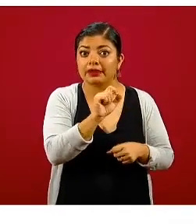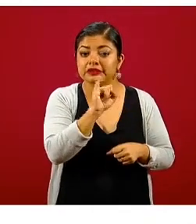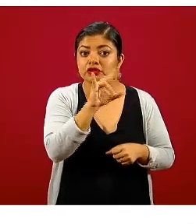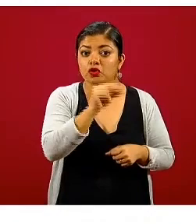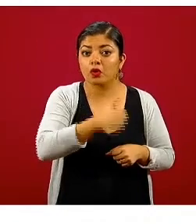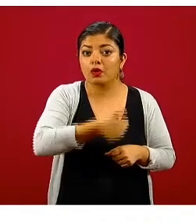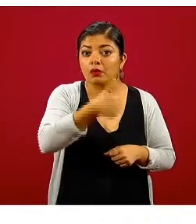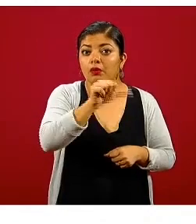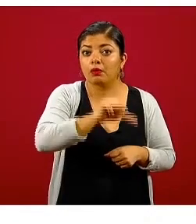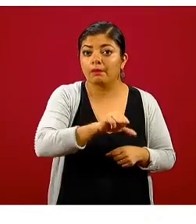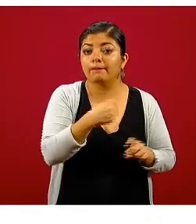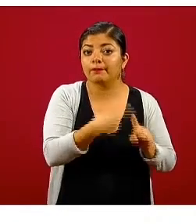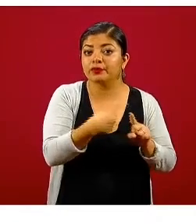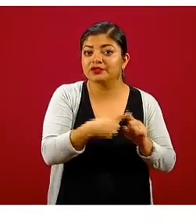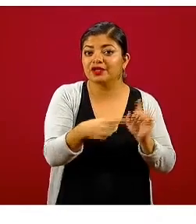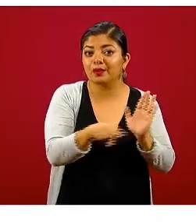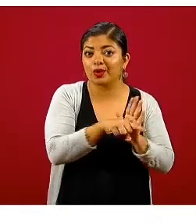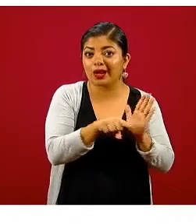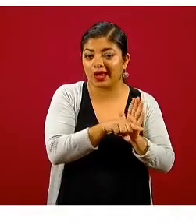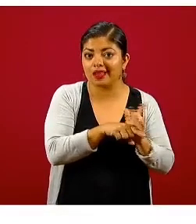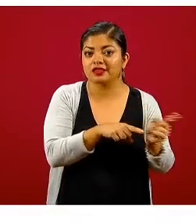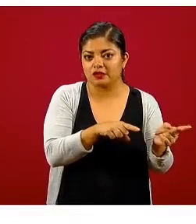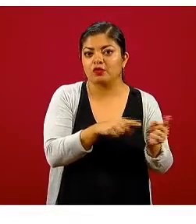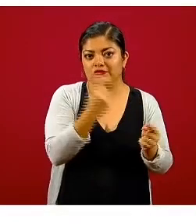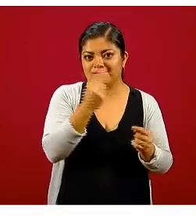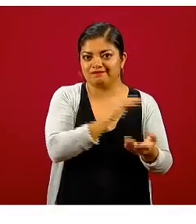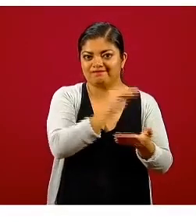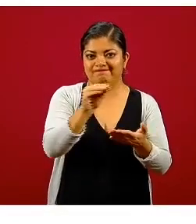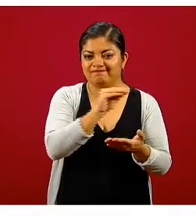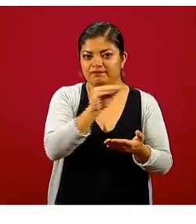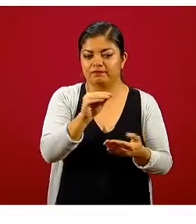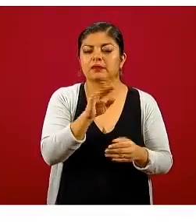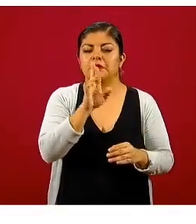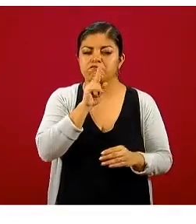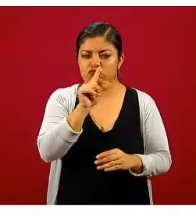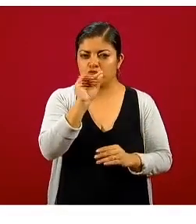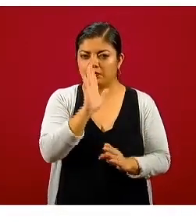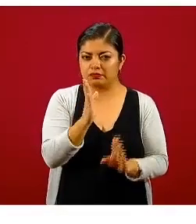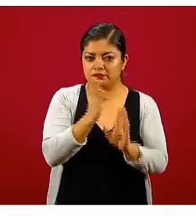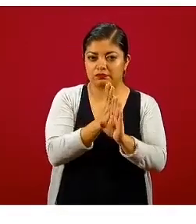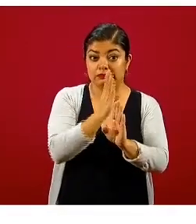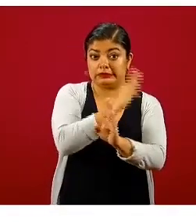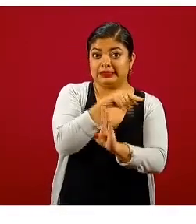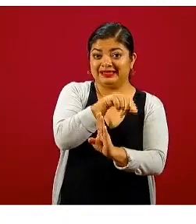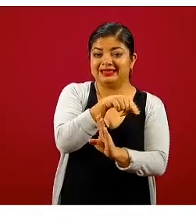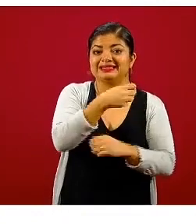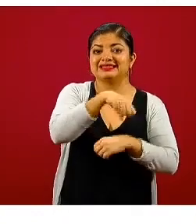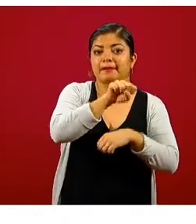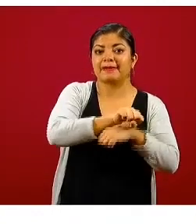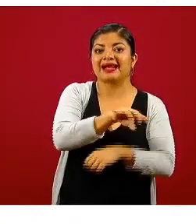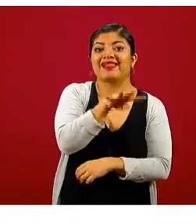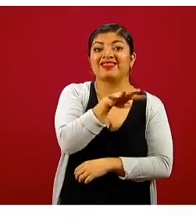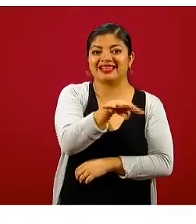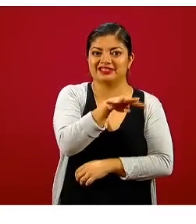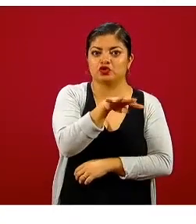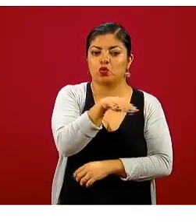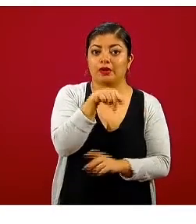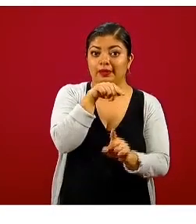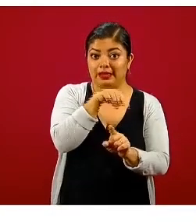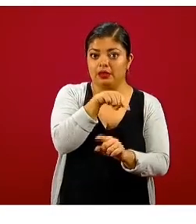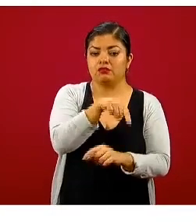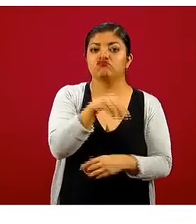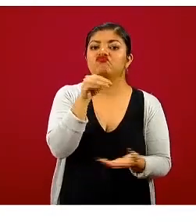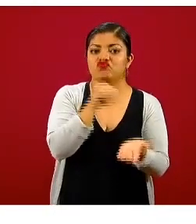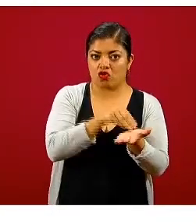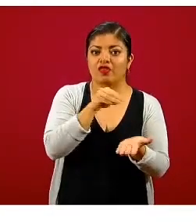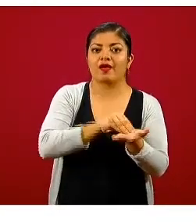nos fijamos realmente en la semana 19, que digamos sería la semana mayormente construida, vemos cómo en función